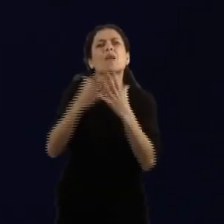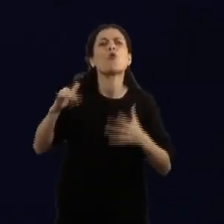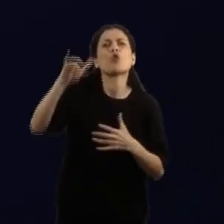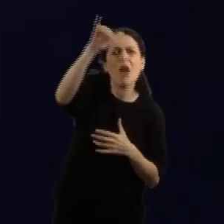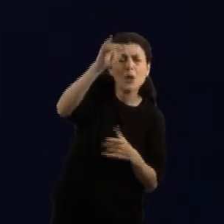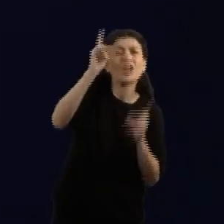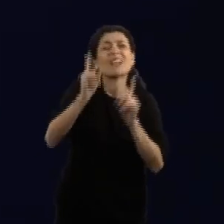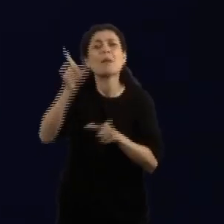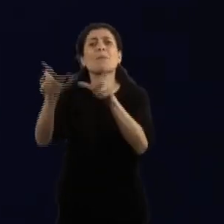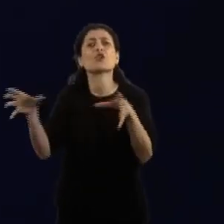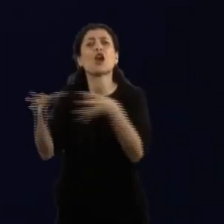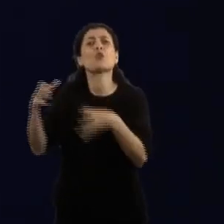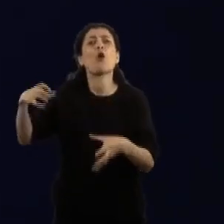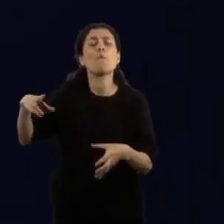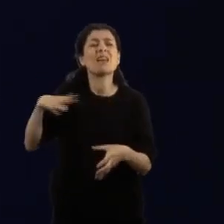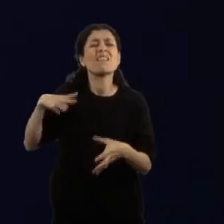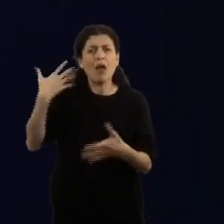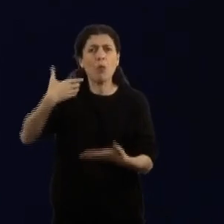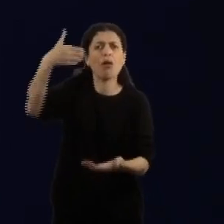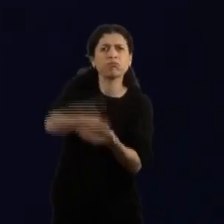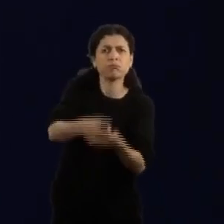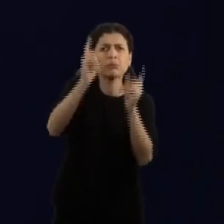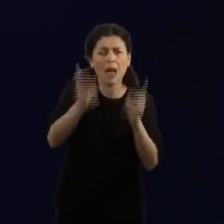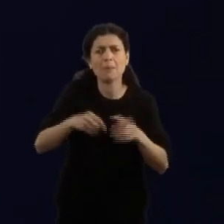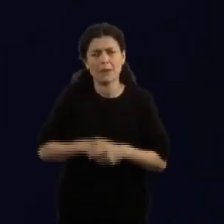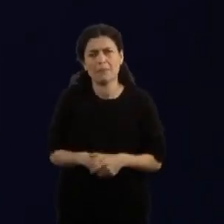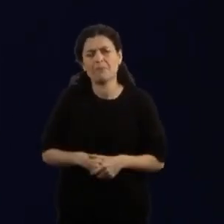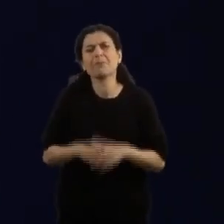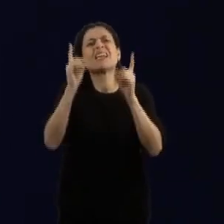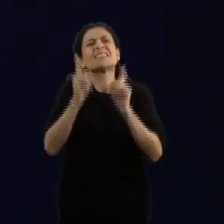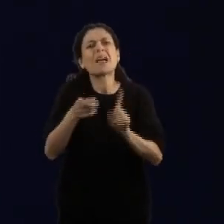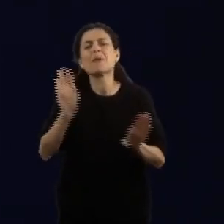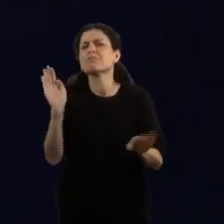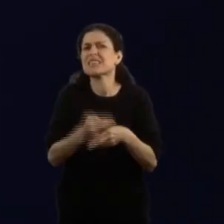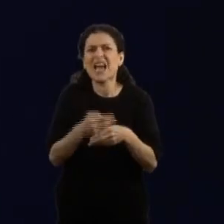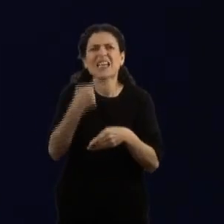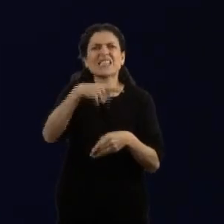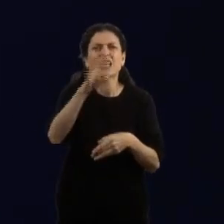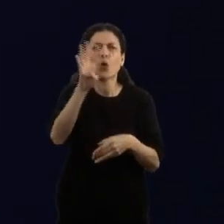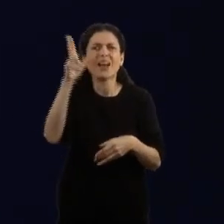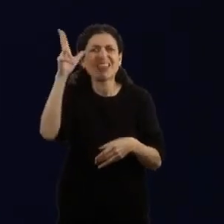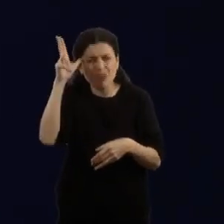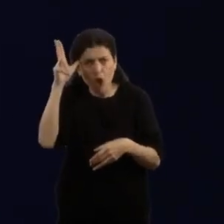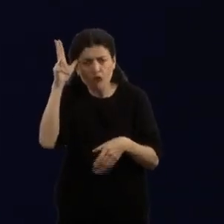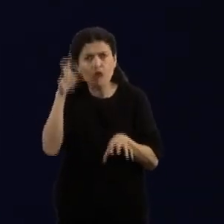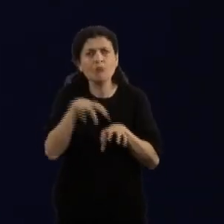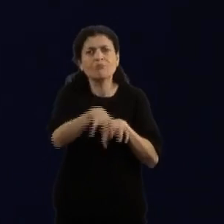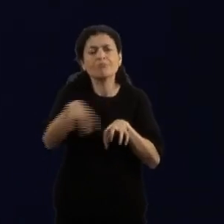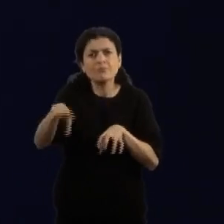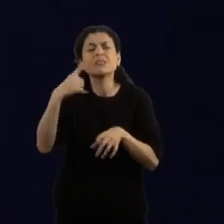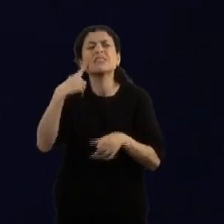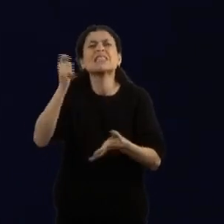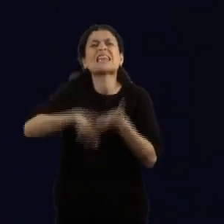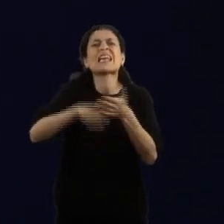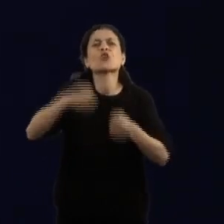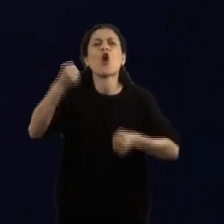privada. Por otro lado, se decretó el cierre de 148 registros automotores.